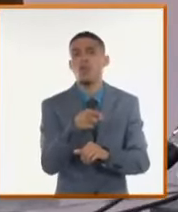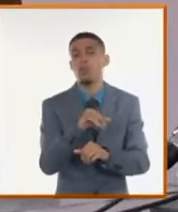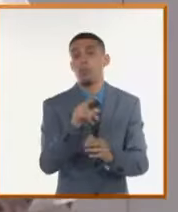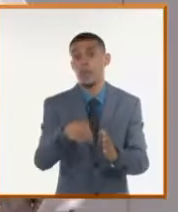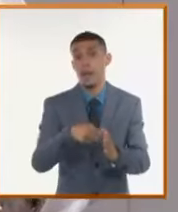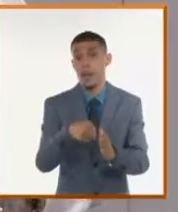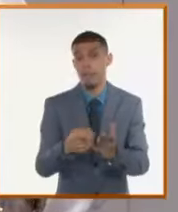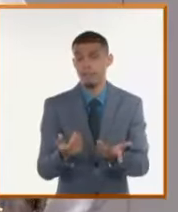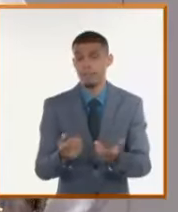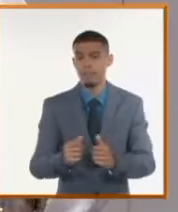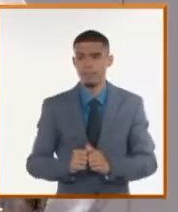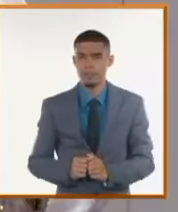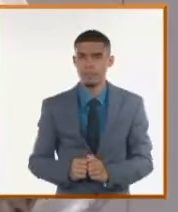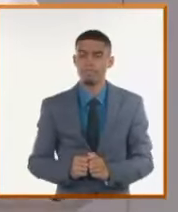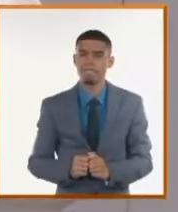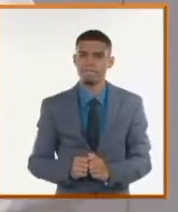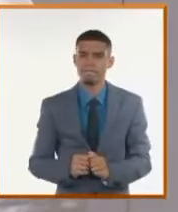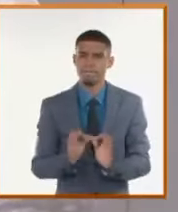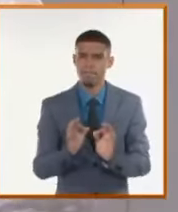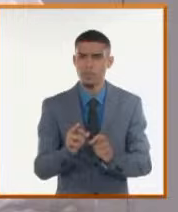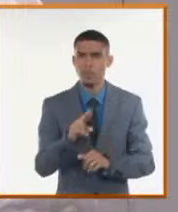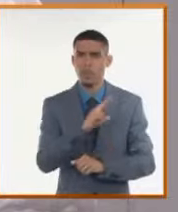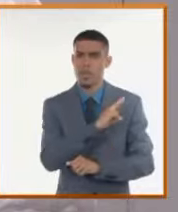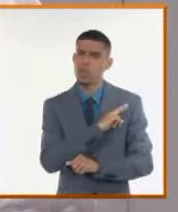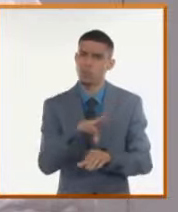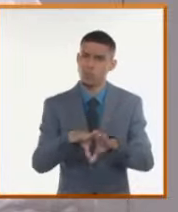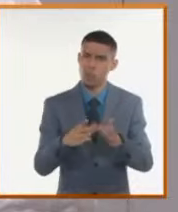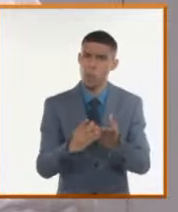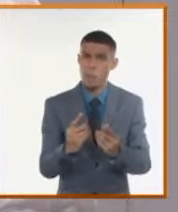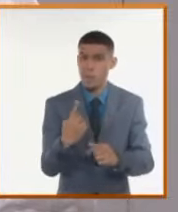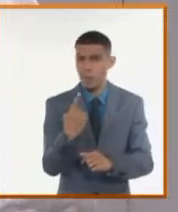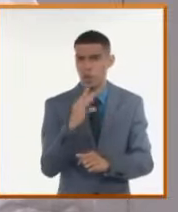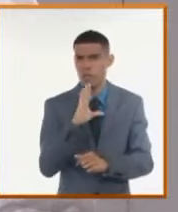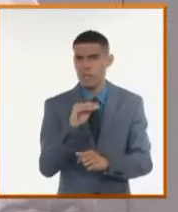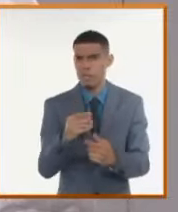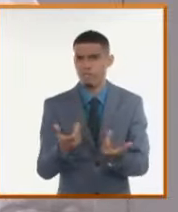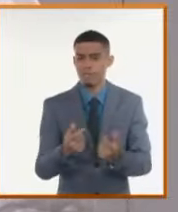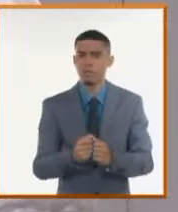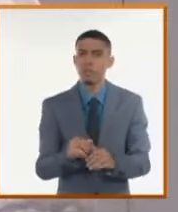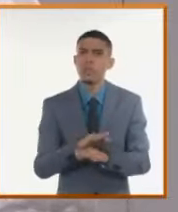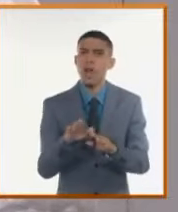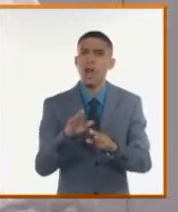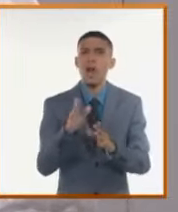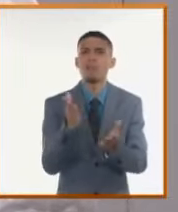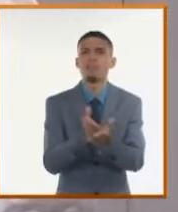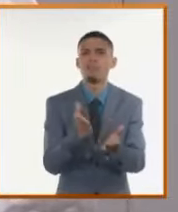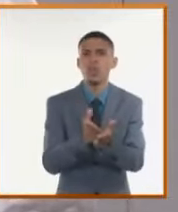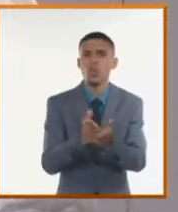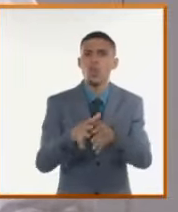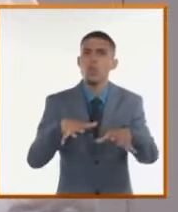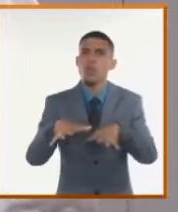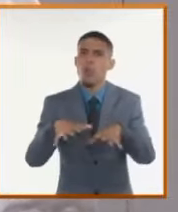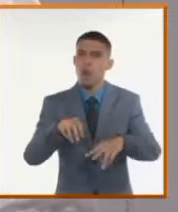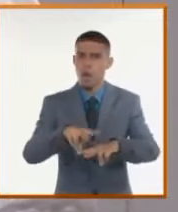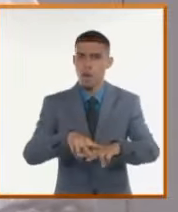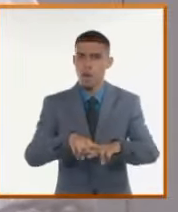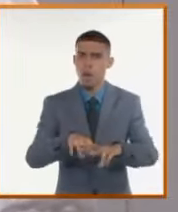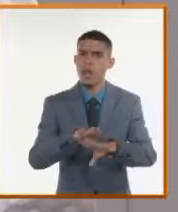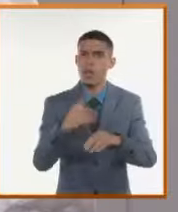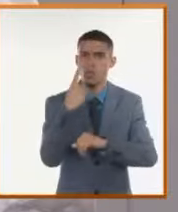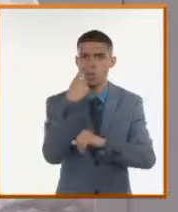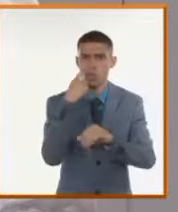sí rand en este sentido comentar en primer lugar que existen estudios de movilidad en la capital y se conocen los